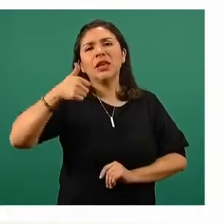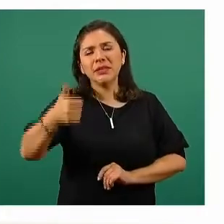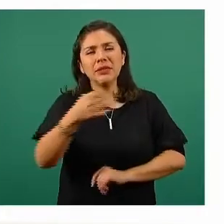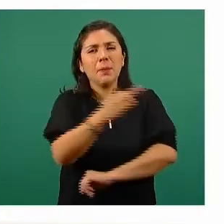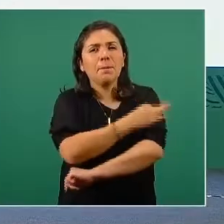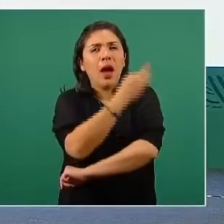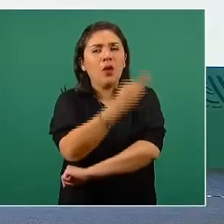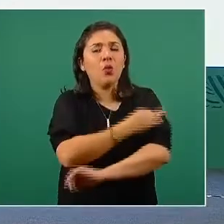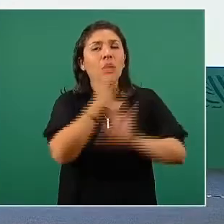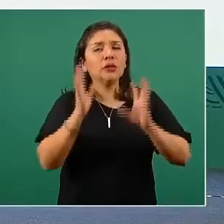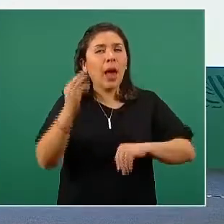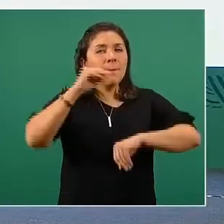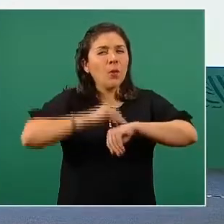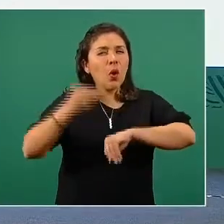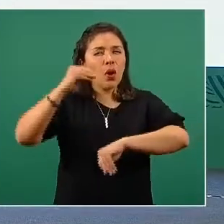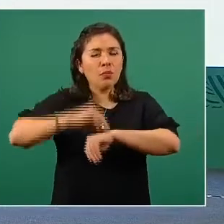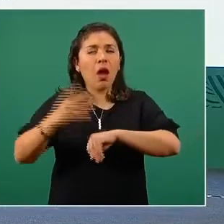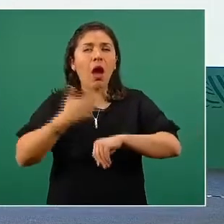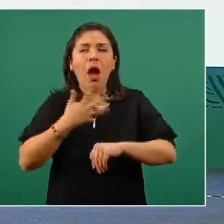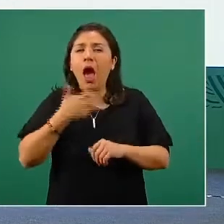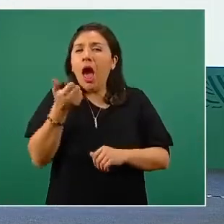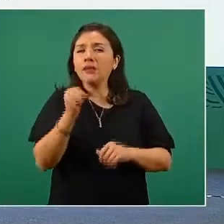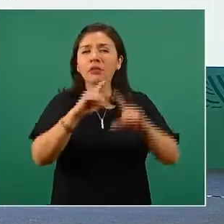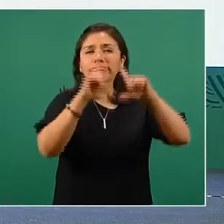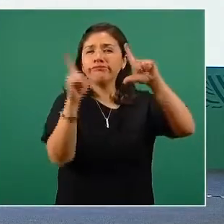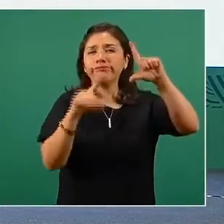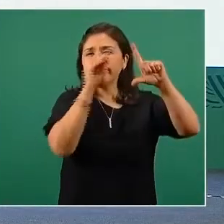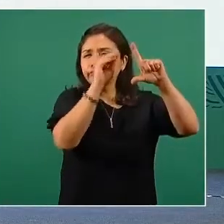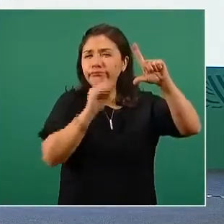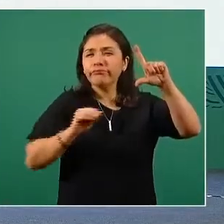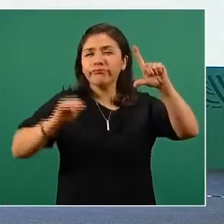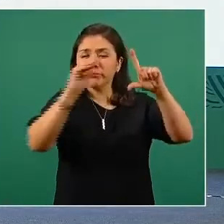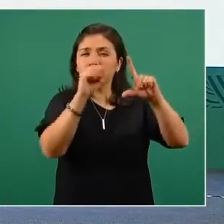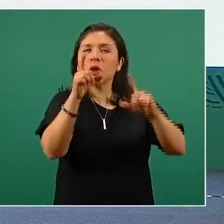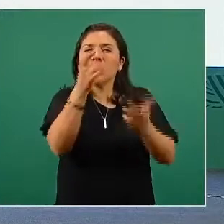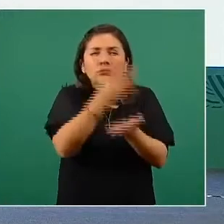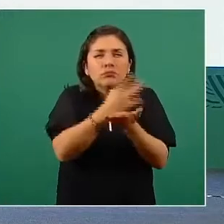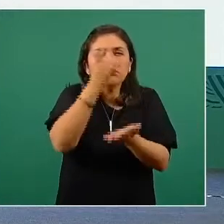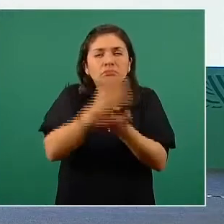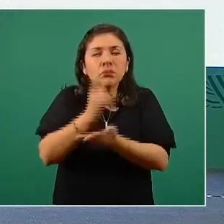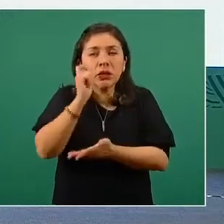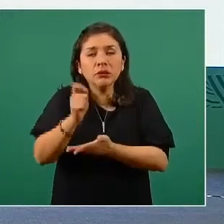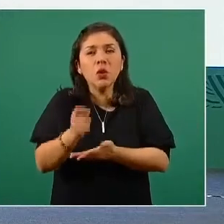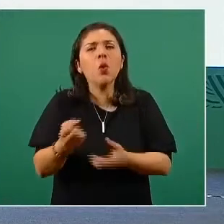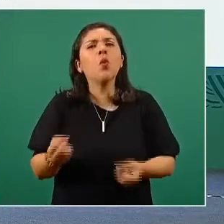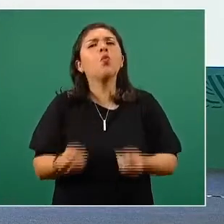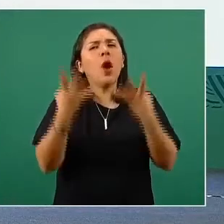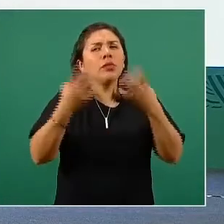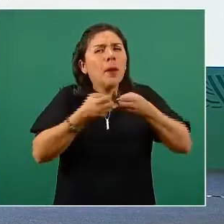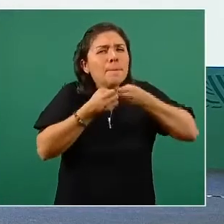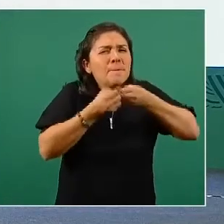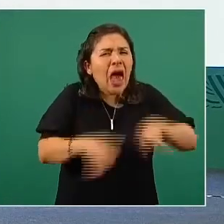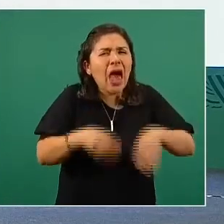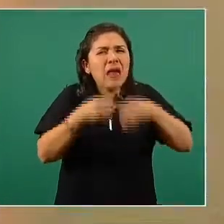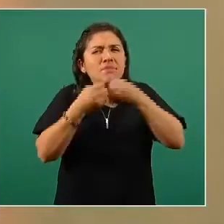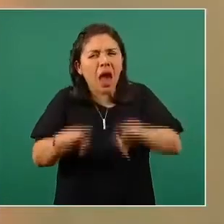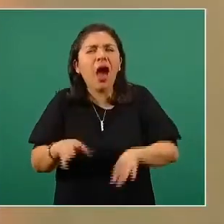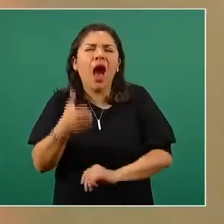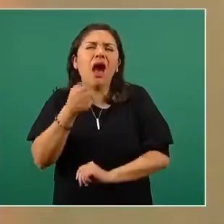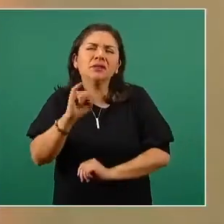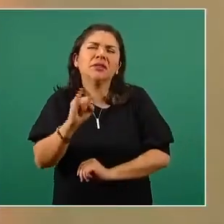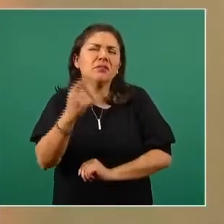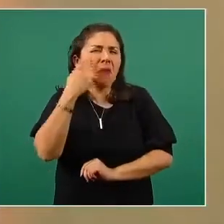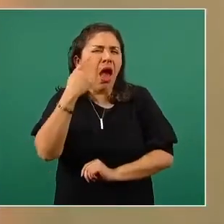1.801.156 dosis aplicadas y distribuidas a nivel nacional, y identifiquen que la pérdida, que es una pérdida esperada de